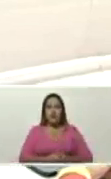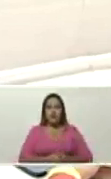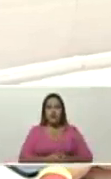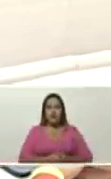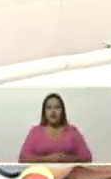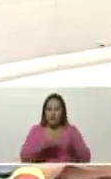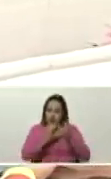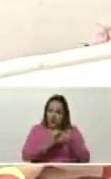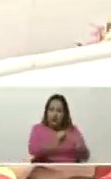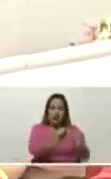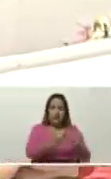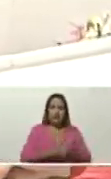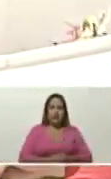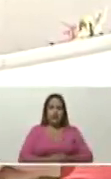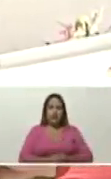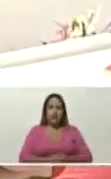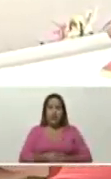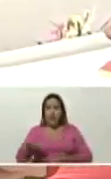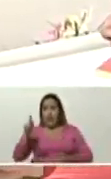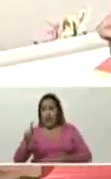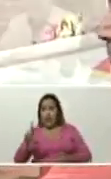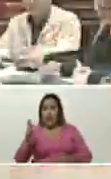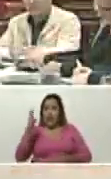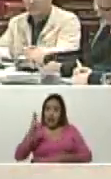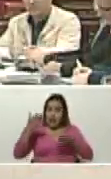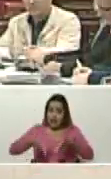Resistencia. Renacimiento.